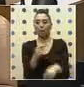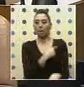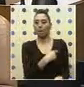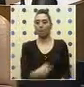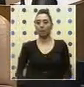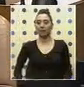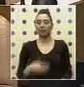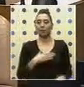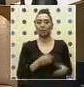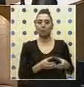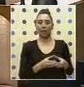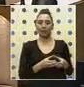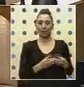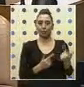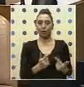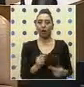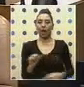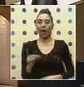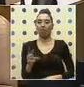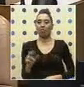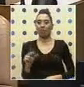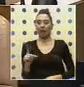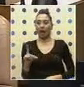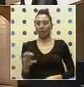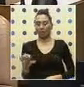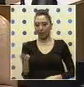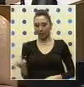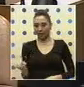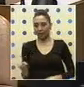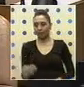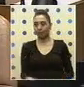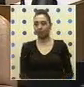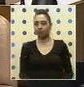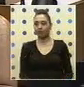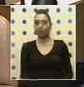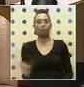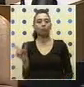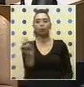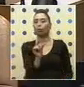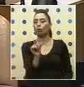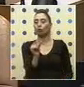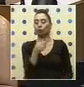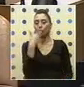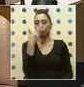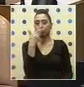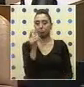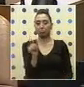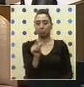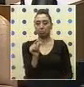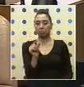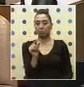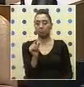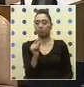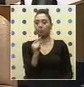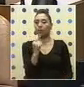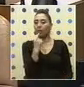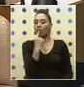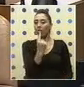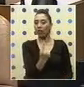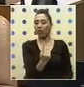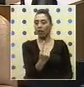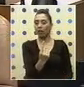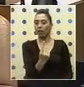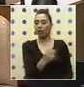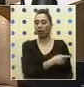de mi partido, don Osvaldo Andrade, quien en una muy breve alocución dijo que íbamos